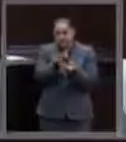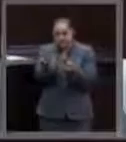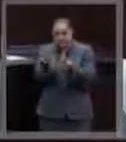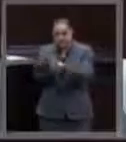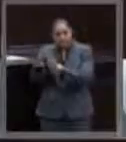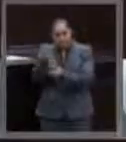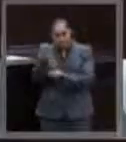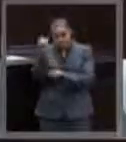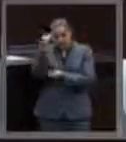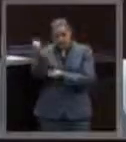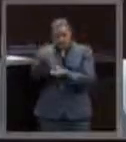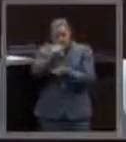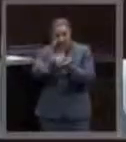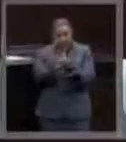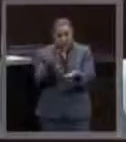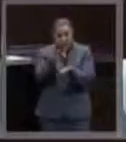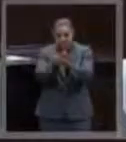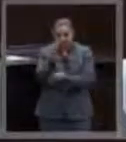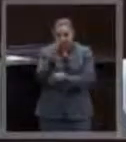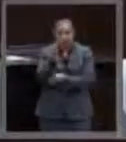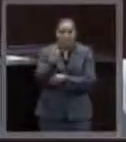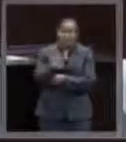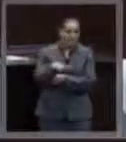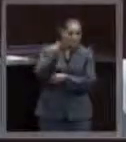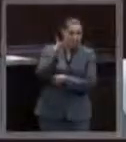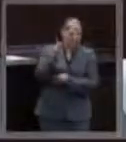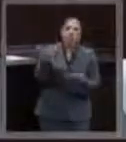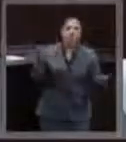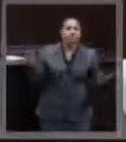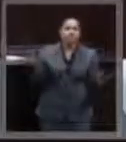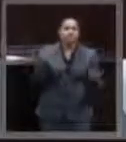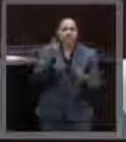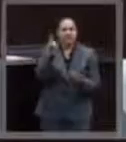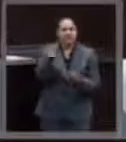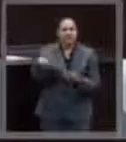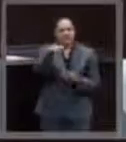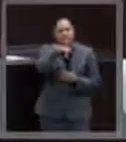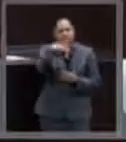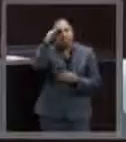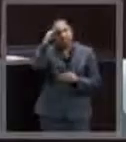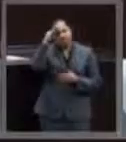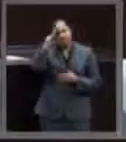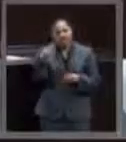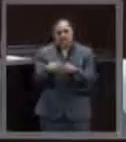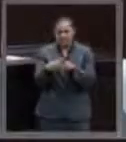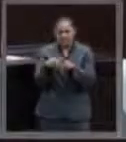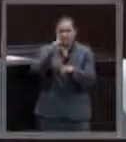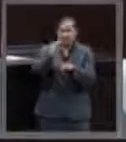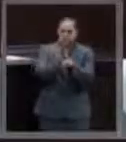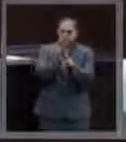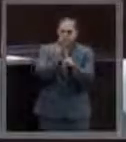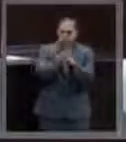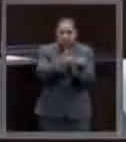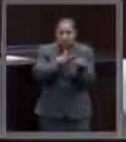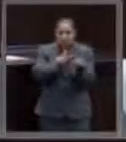esta ley sin embargo habría que preguntarse quiénes son los responsables del actual nivel de deuda de